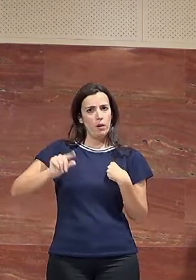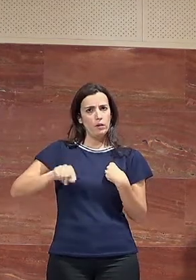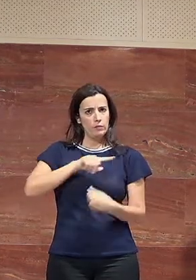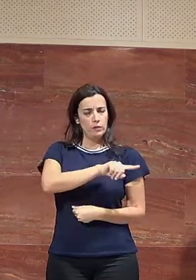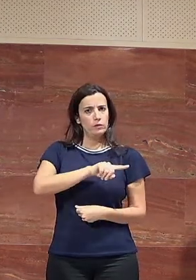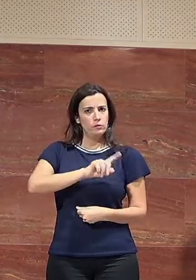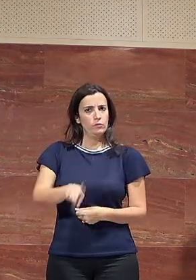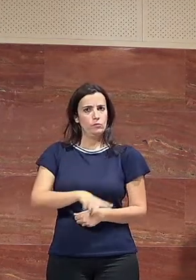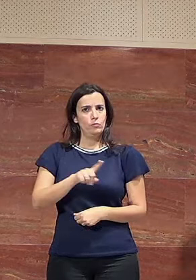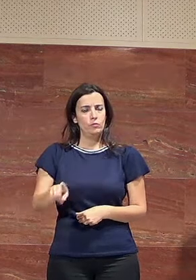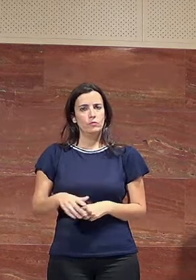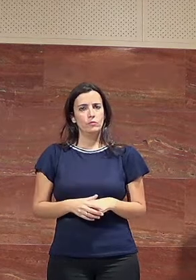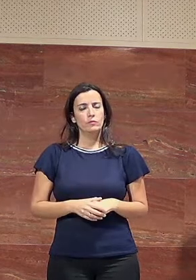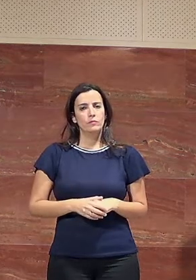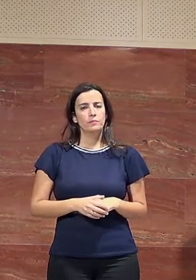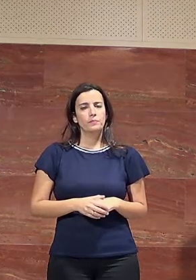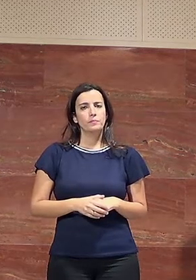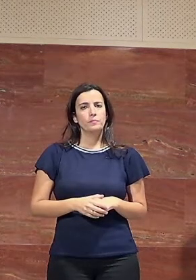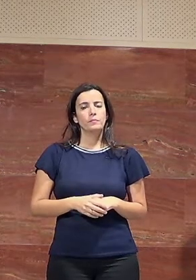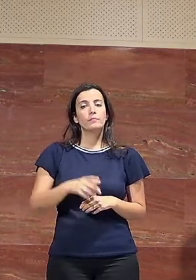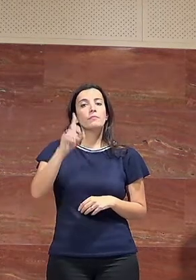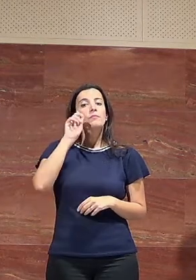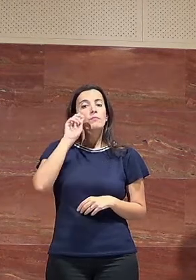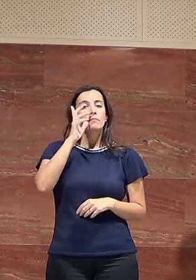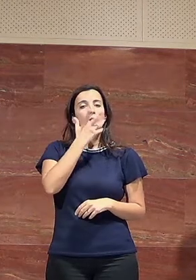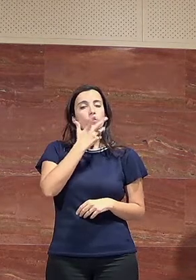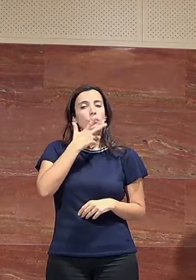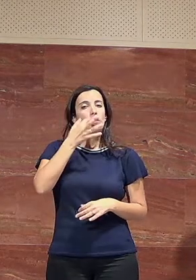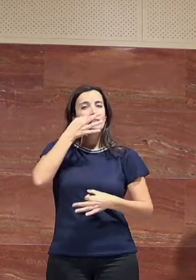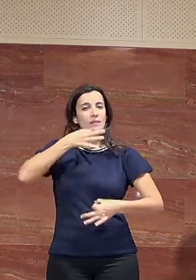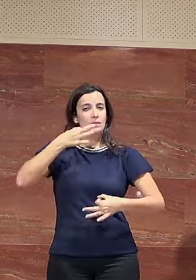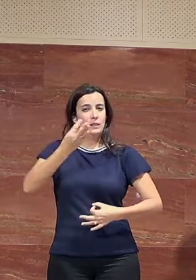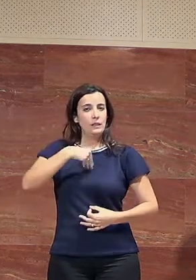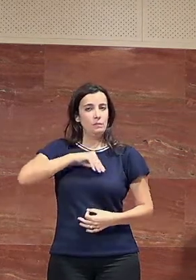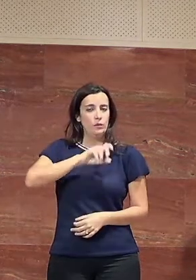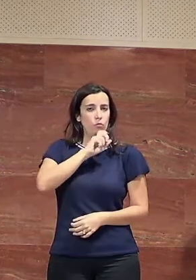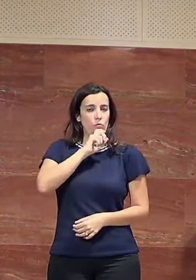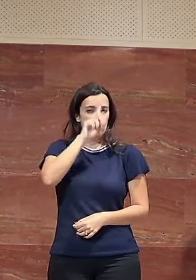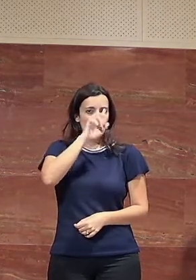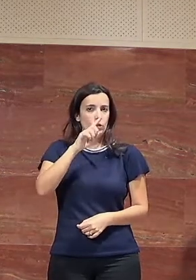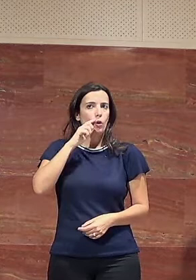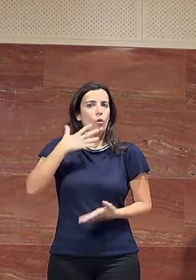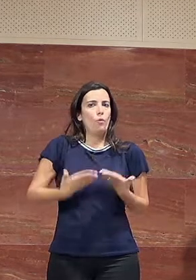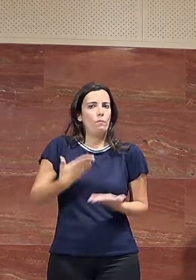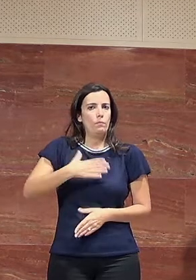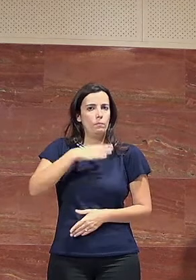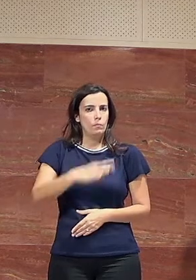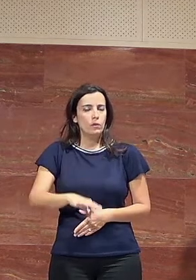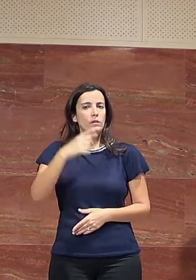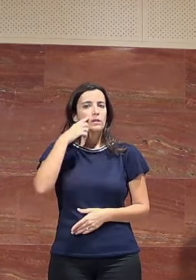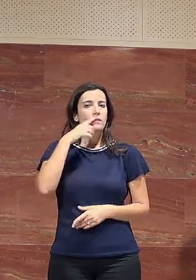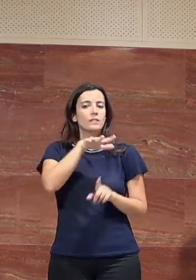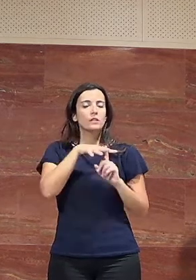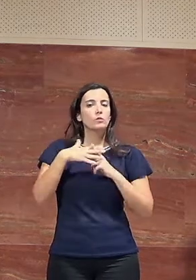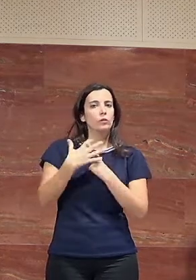claro, vivir independientemente. Tú, claro. no lo sé si conoces la realidad en España y si puedes comparar un poco cuál es la situación en